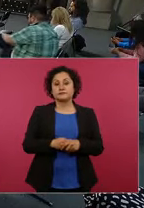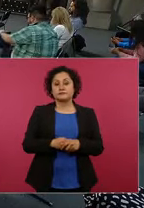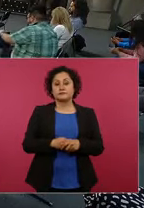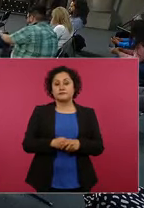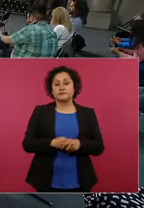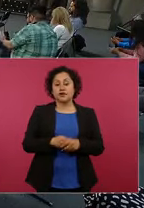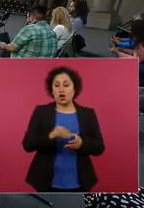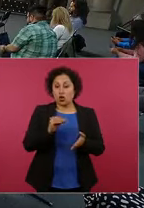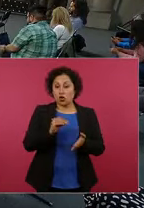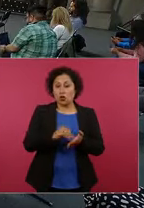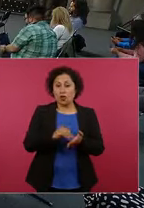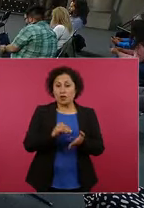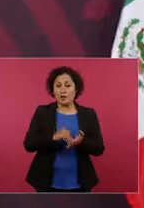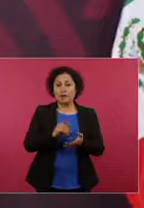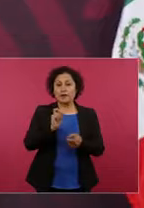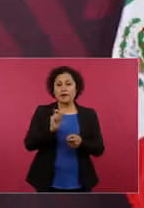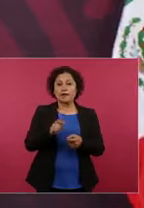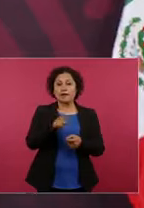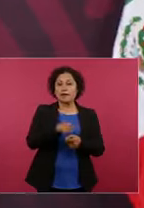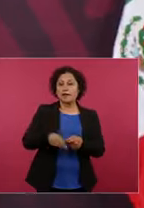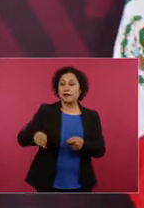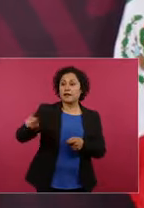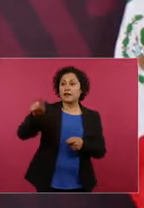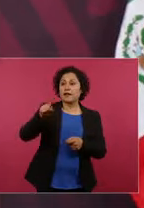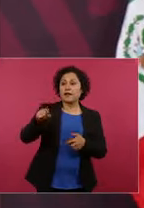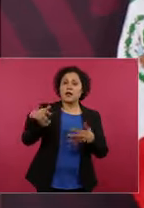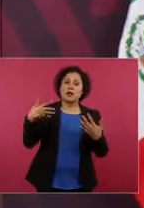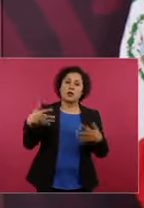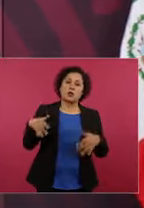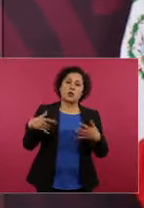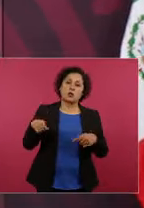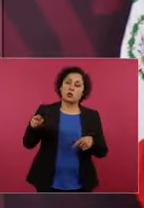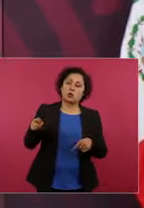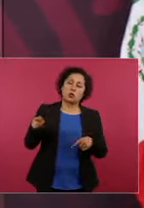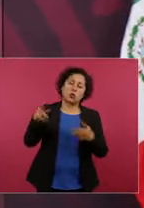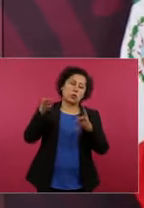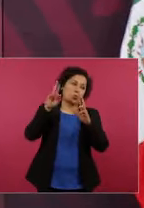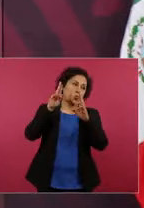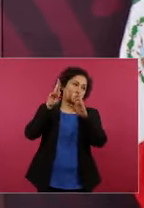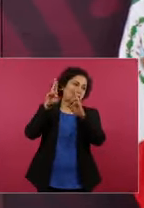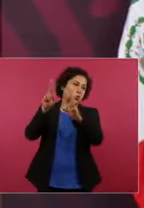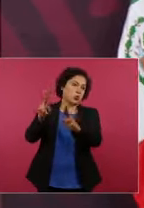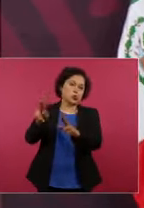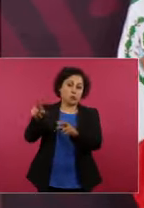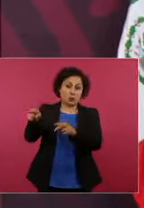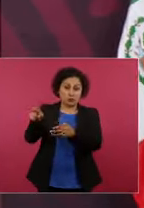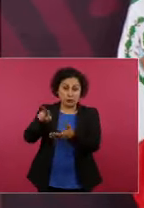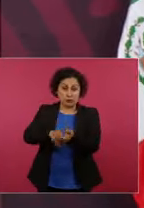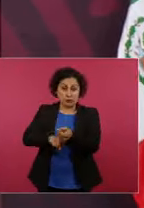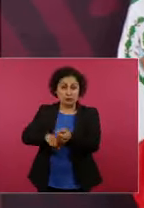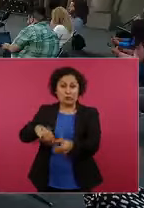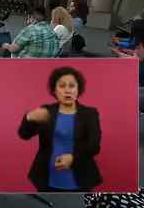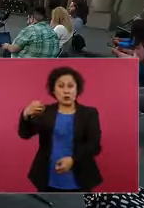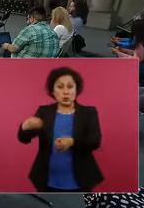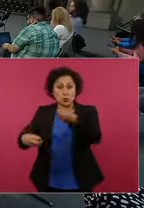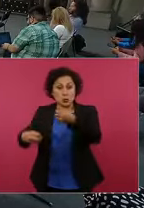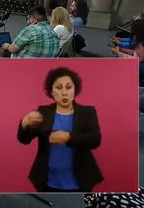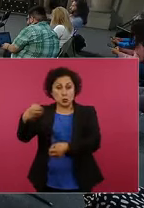paladines de la justicia, de la honestidad, a jueces.